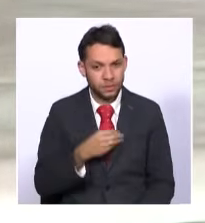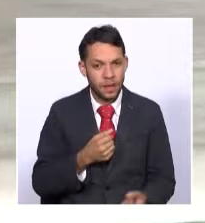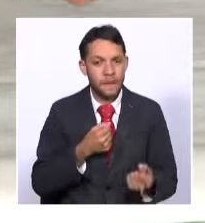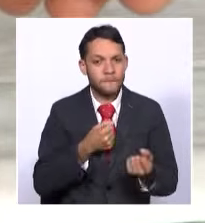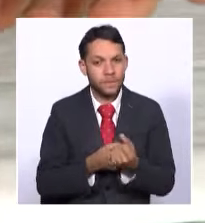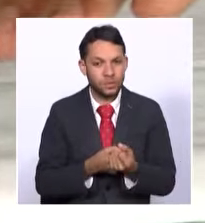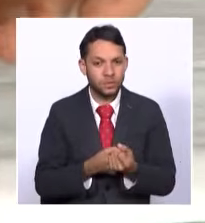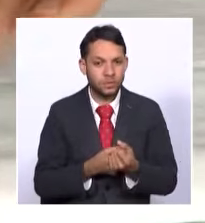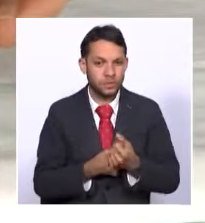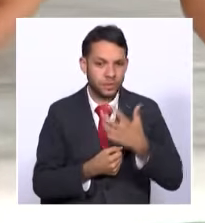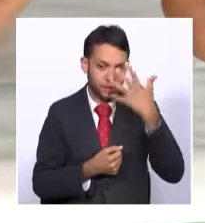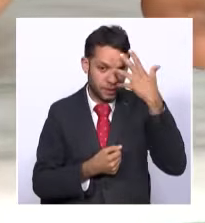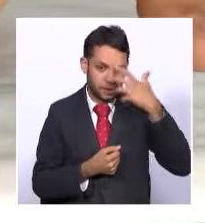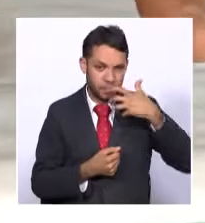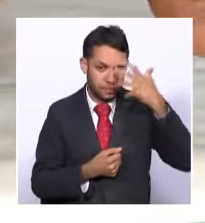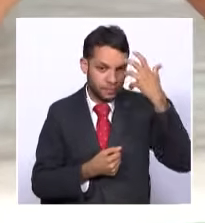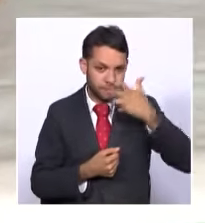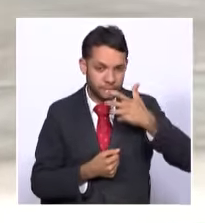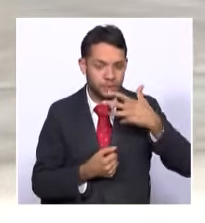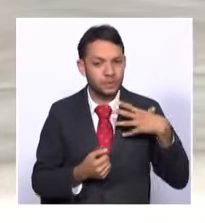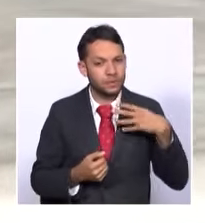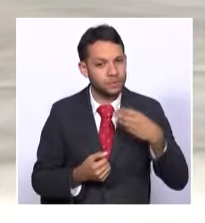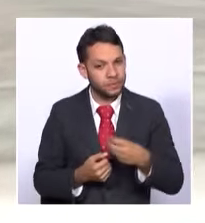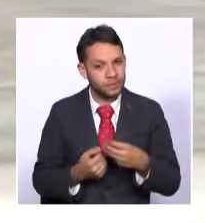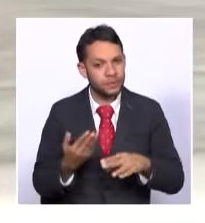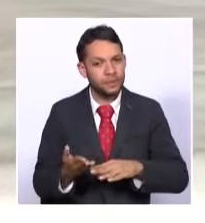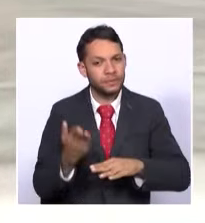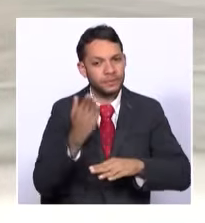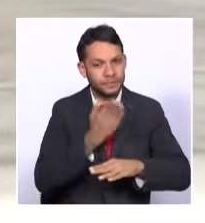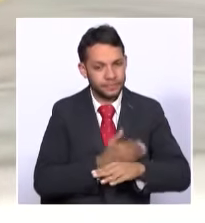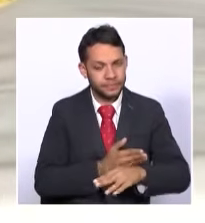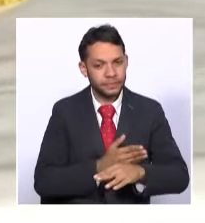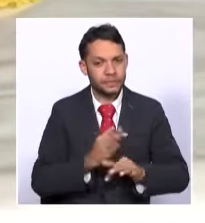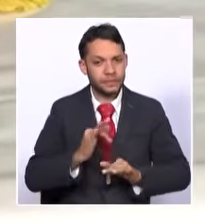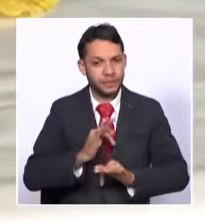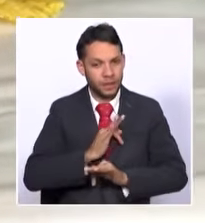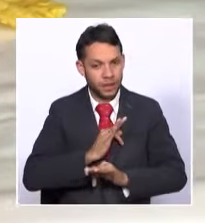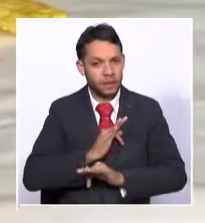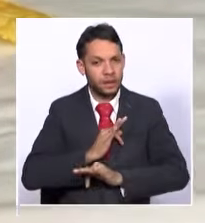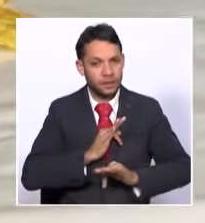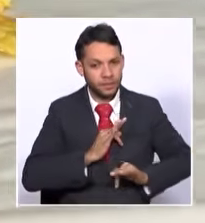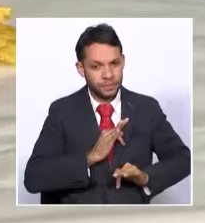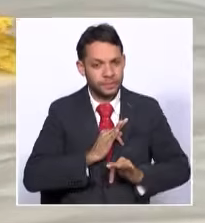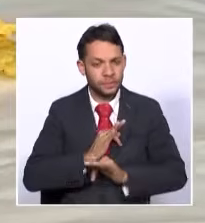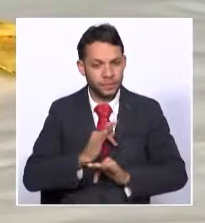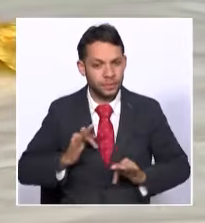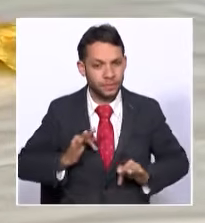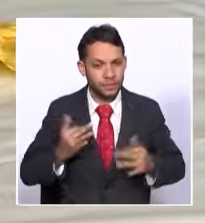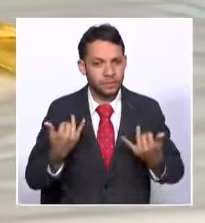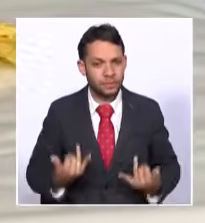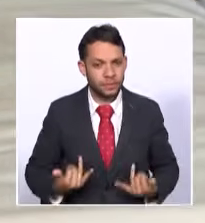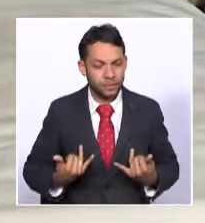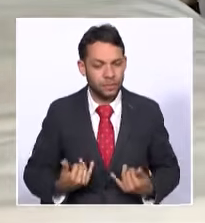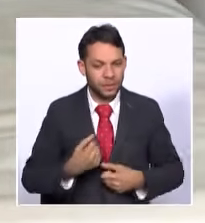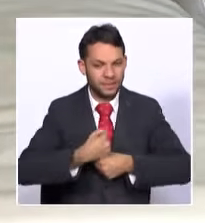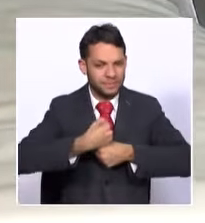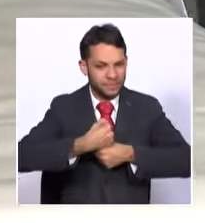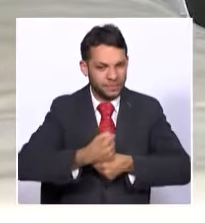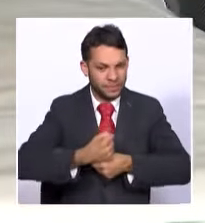diagnósticos, lo que uno va a hacer es una serie de terapias para quitar esa compresión de los